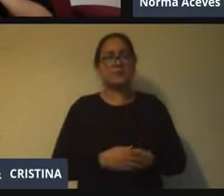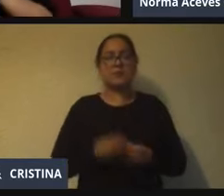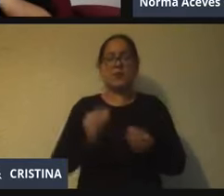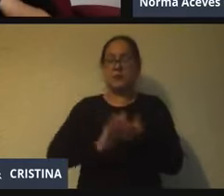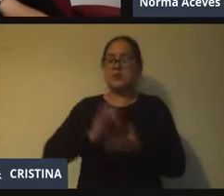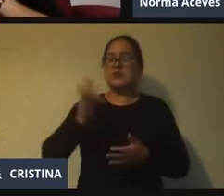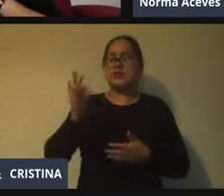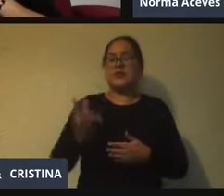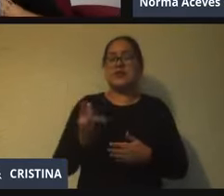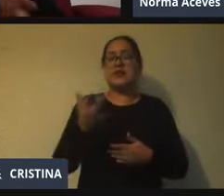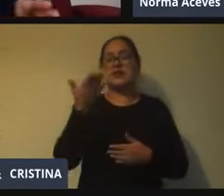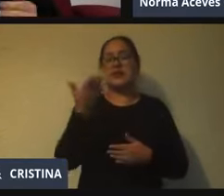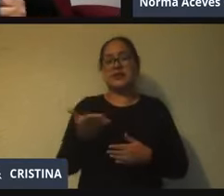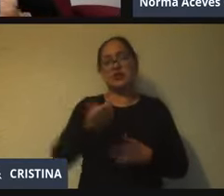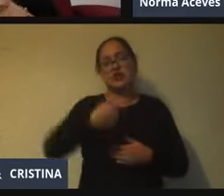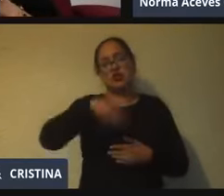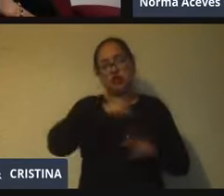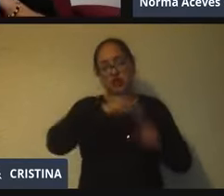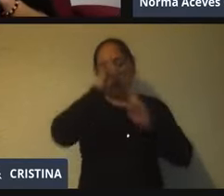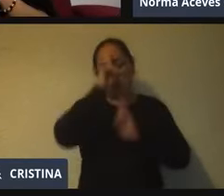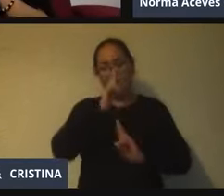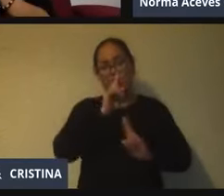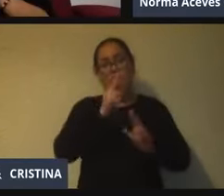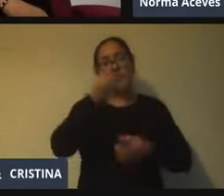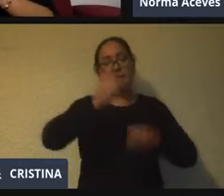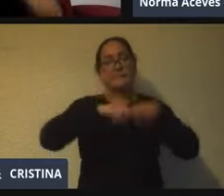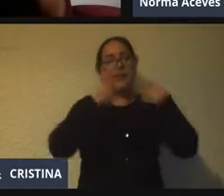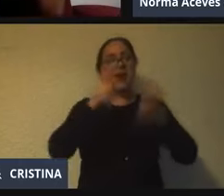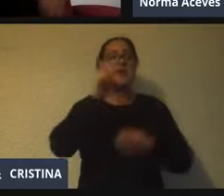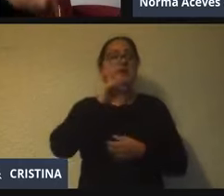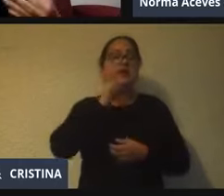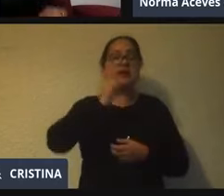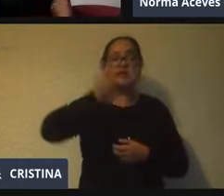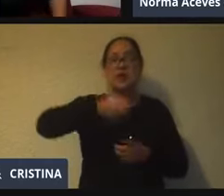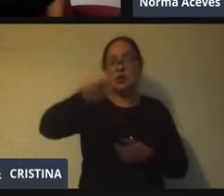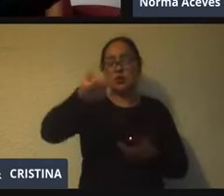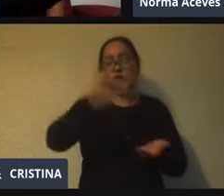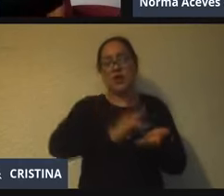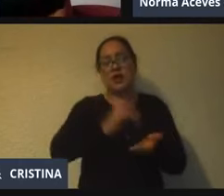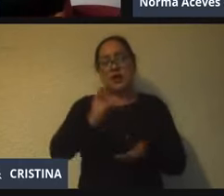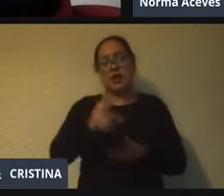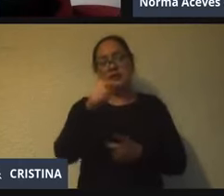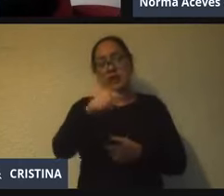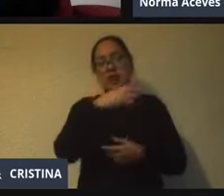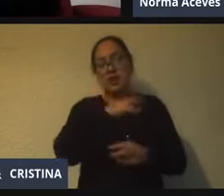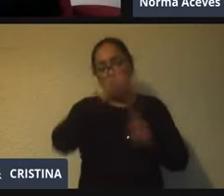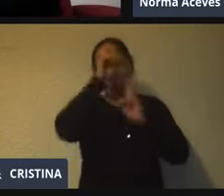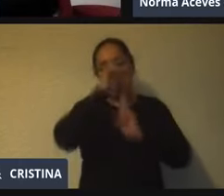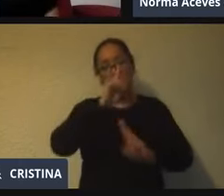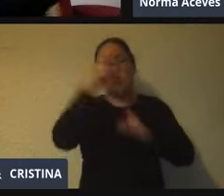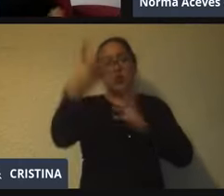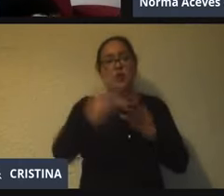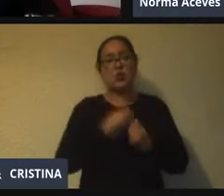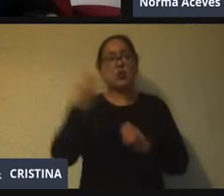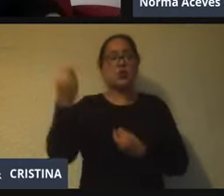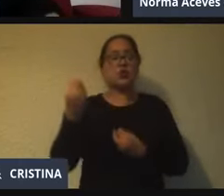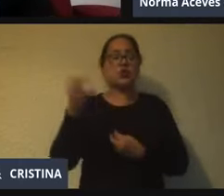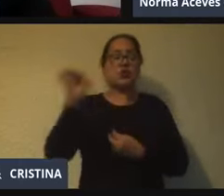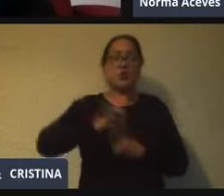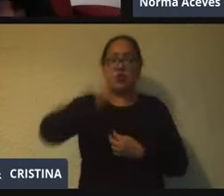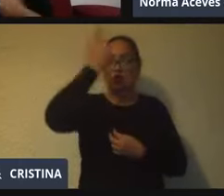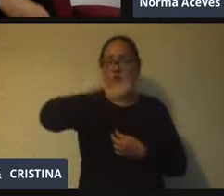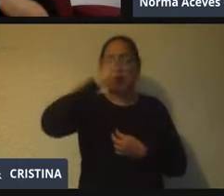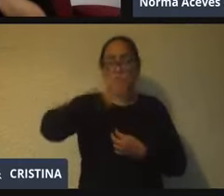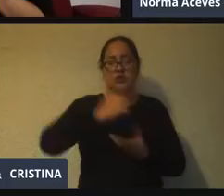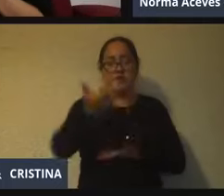pues el honor es nuestro, la magistrada le saluda y le dice que ha sido un honor compartir con usted esta noche.